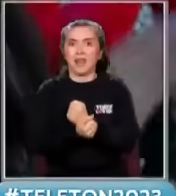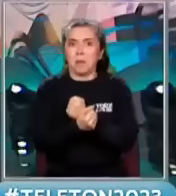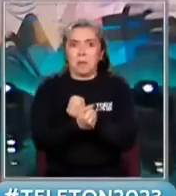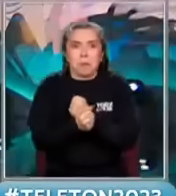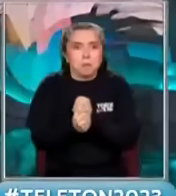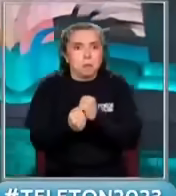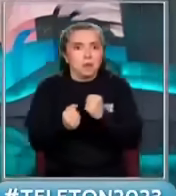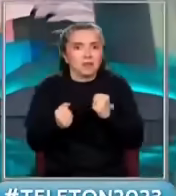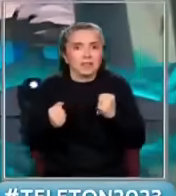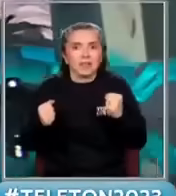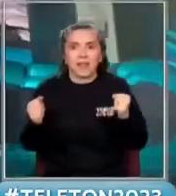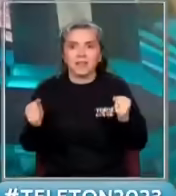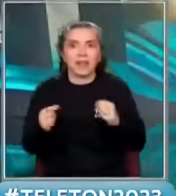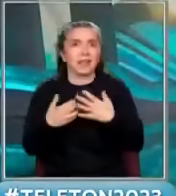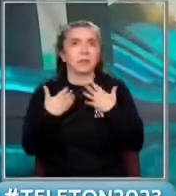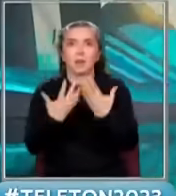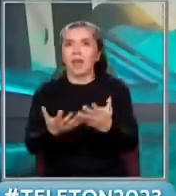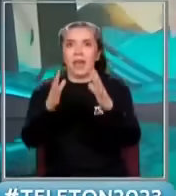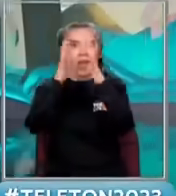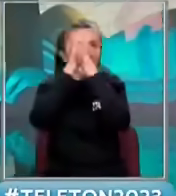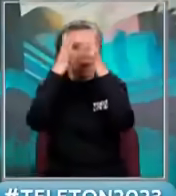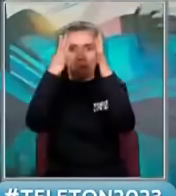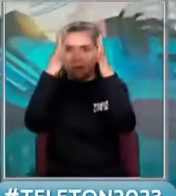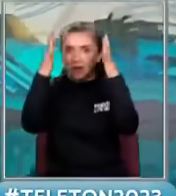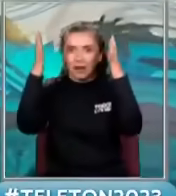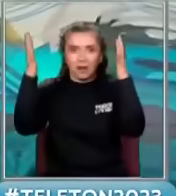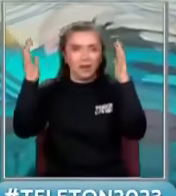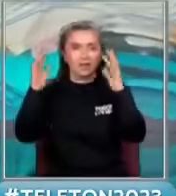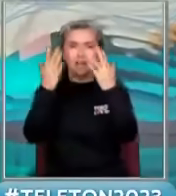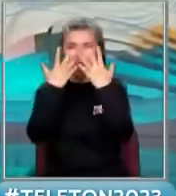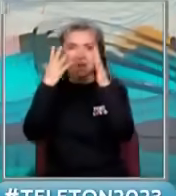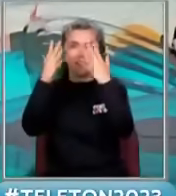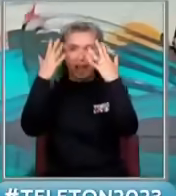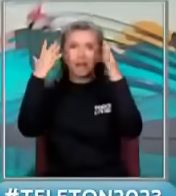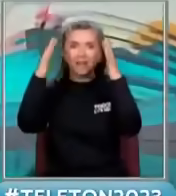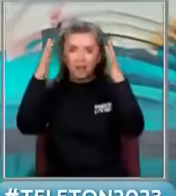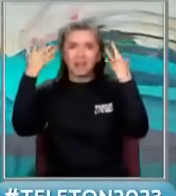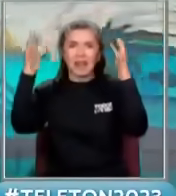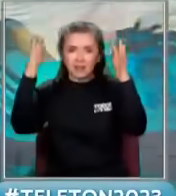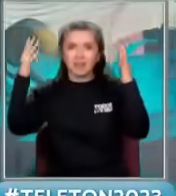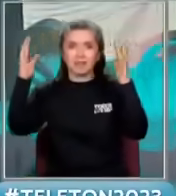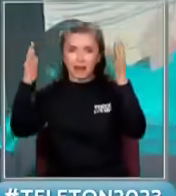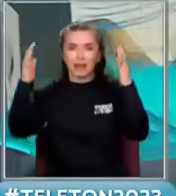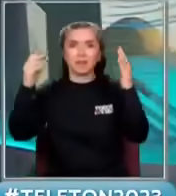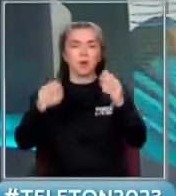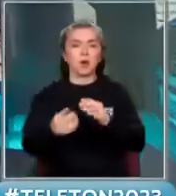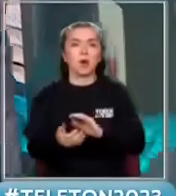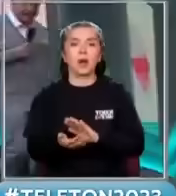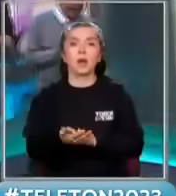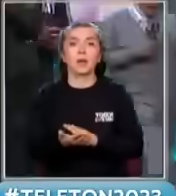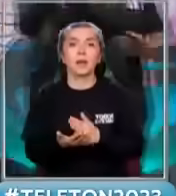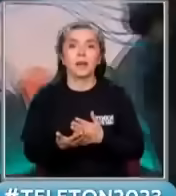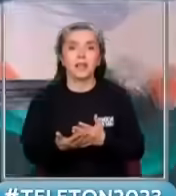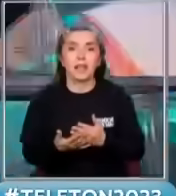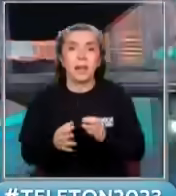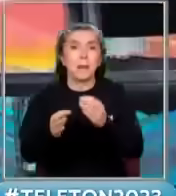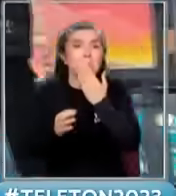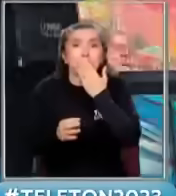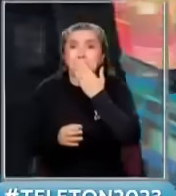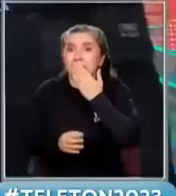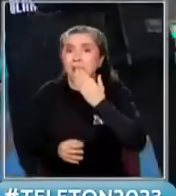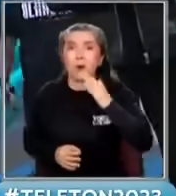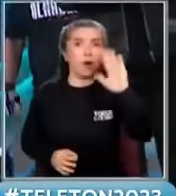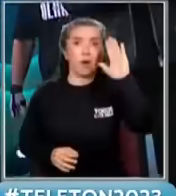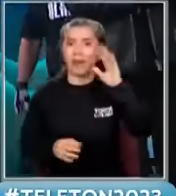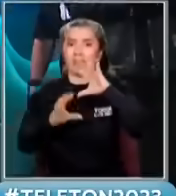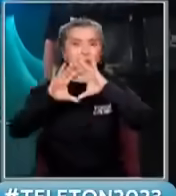¡Impresionante! ¡Démosle un gran aplauso! ¡Bravo! ¡Ya que aparece más gente en el banco! ¿Qué tal? El mejor escapista del mundo.